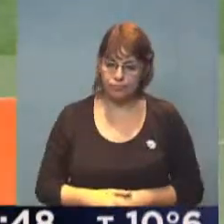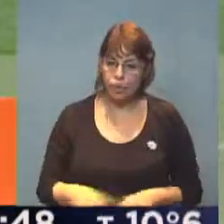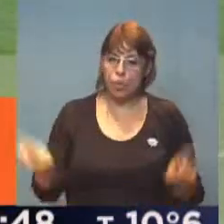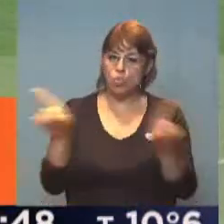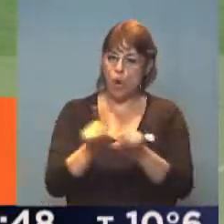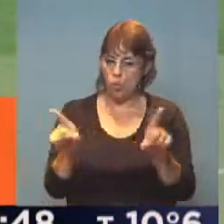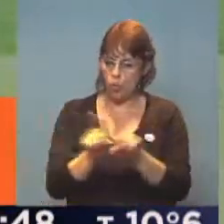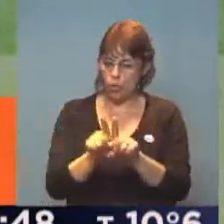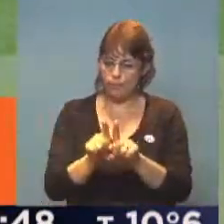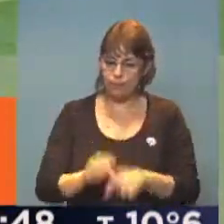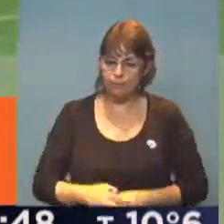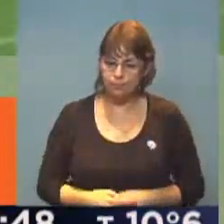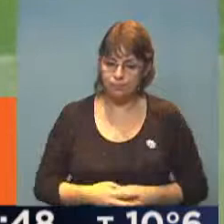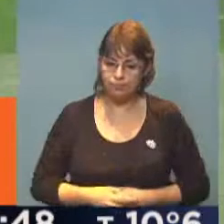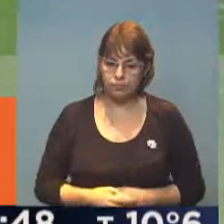empatar 1-1.